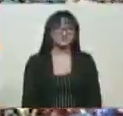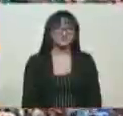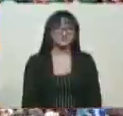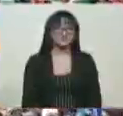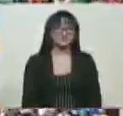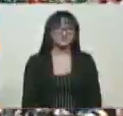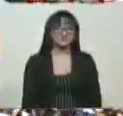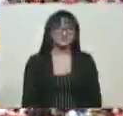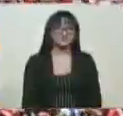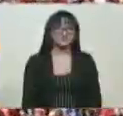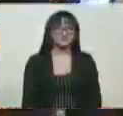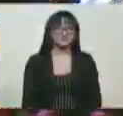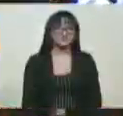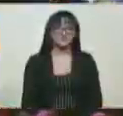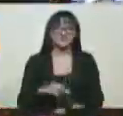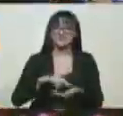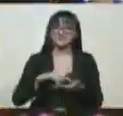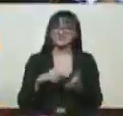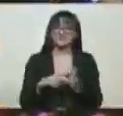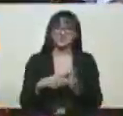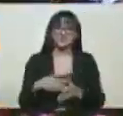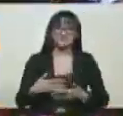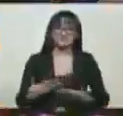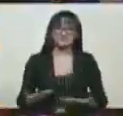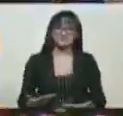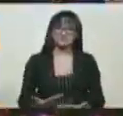Y esto solo significa una cosa.